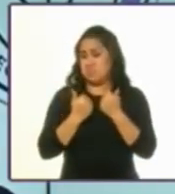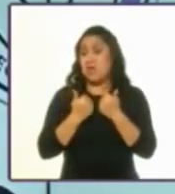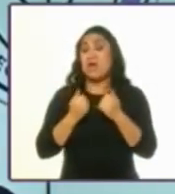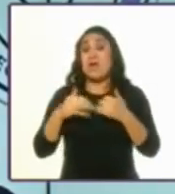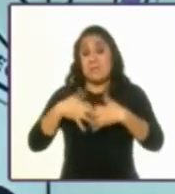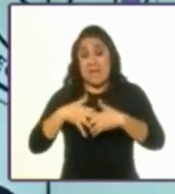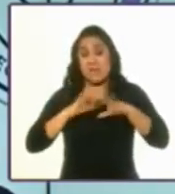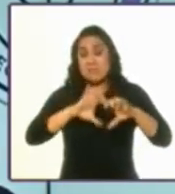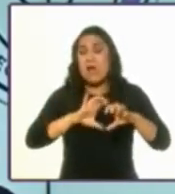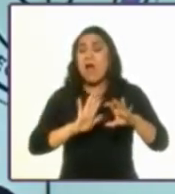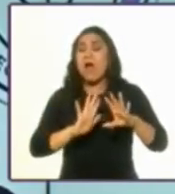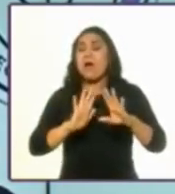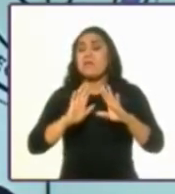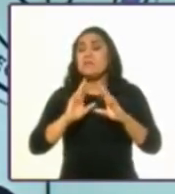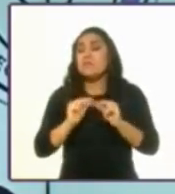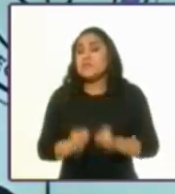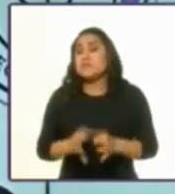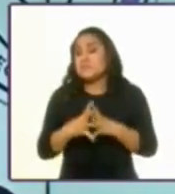ido